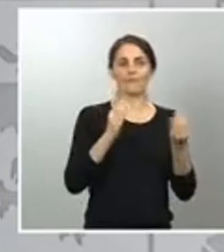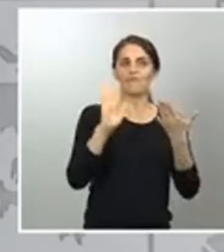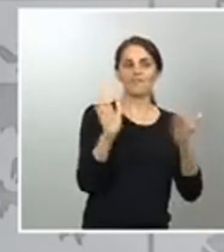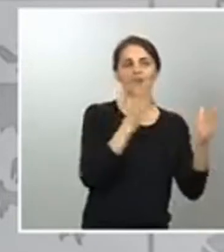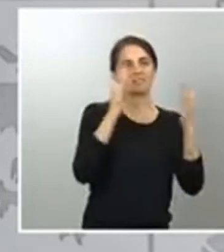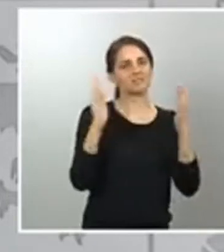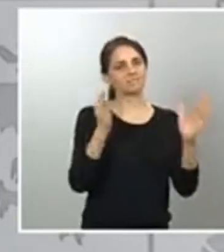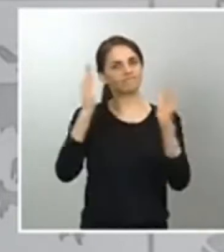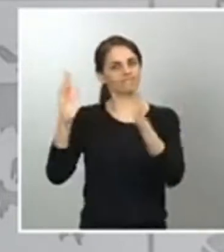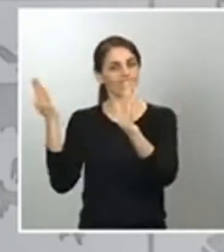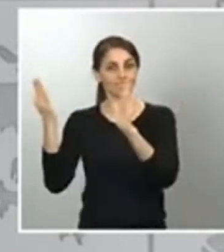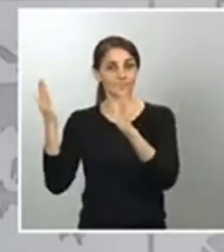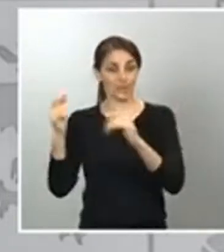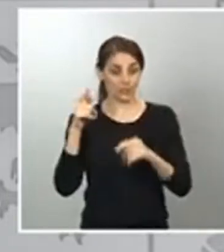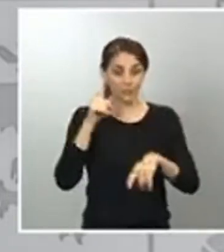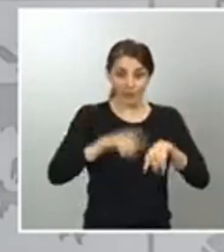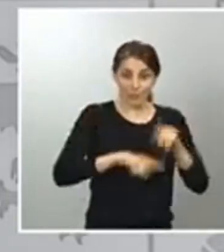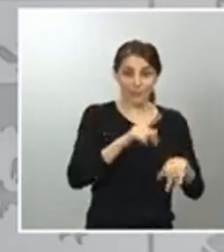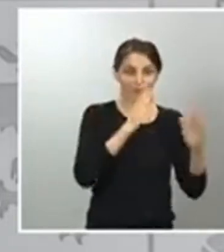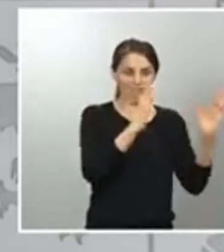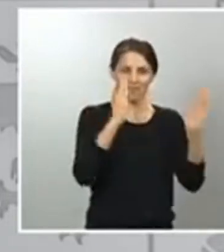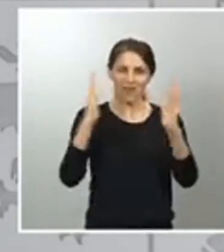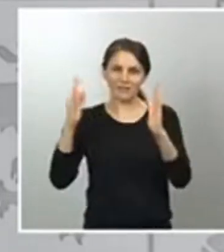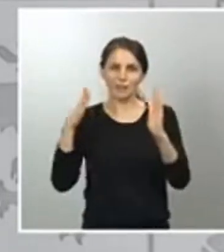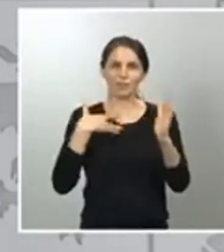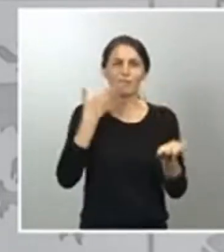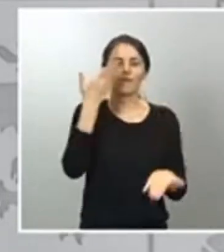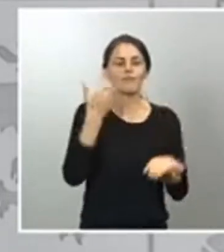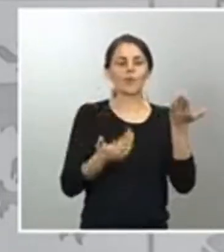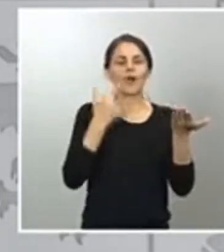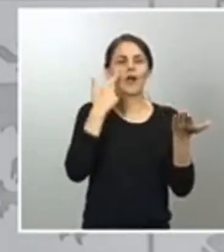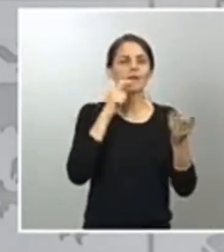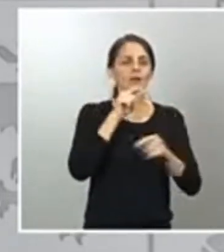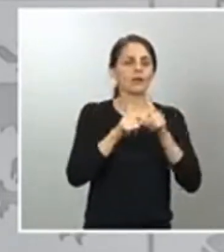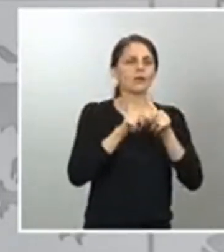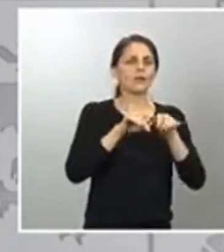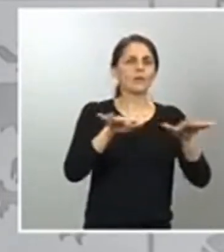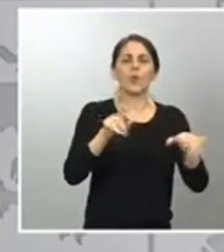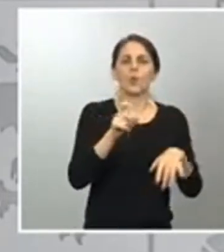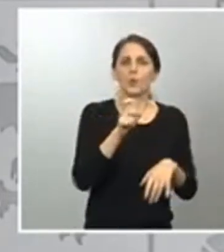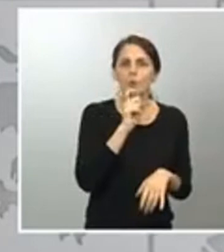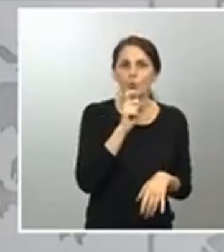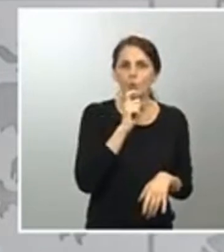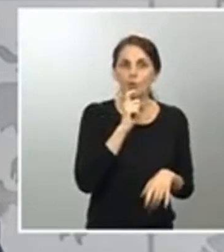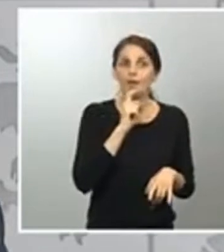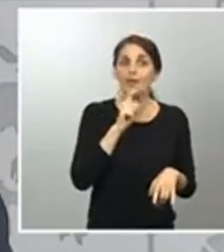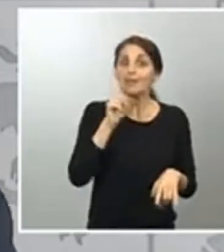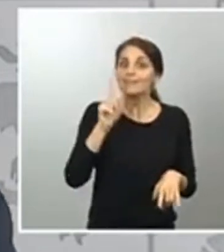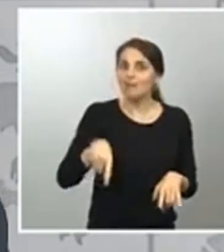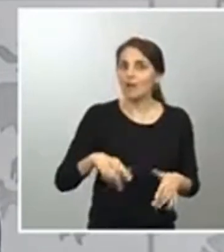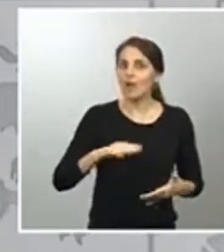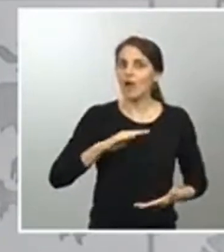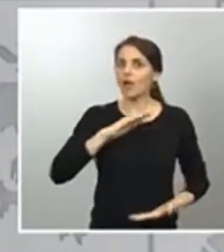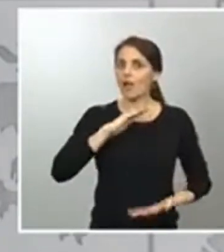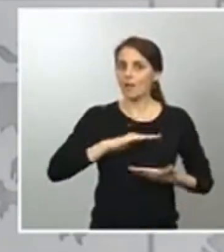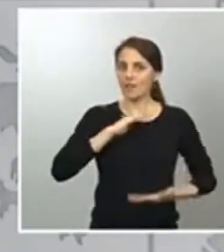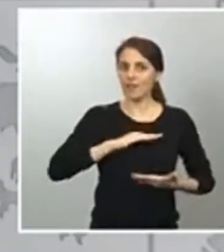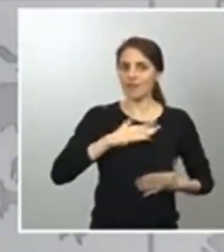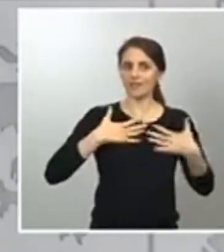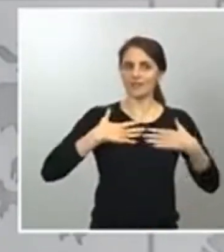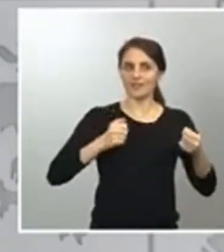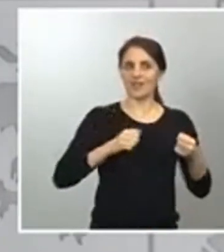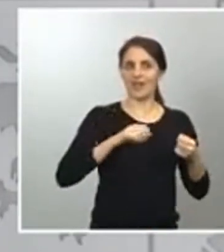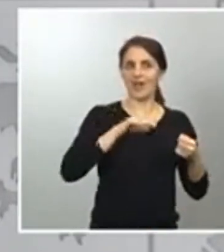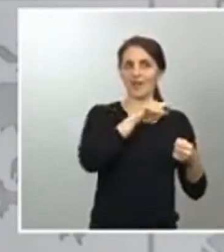capacidad de poder evaluar cuál es la situación epidemiológica, cuáles son las capacidades sanitarias que tiene cada uno de los territorios y, en función de